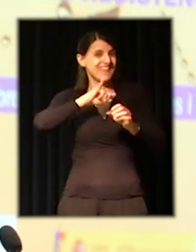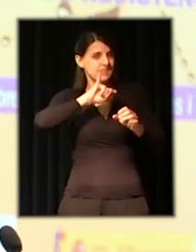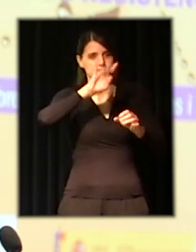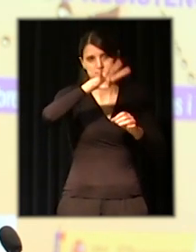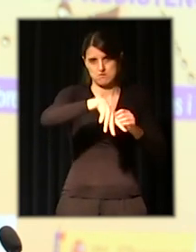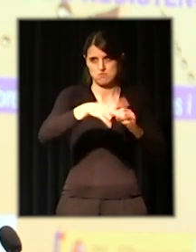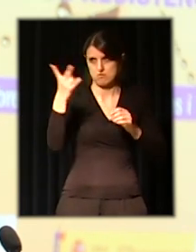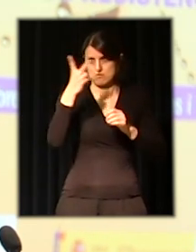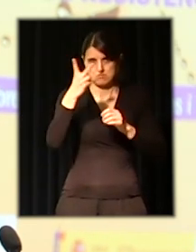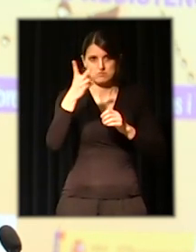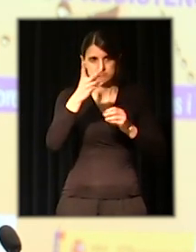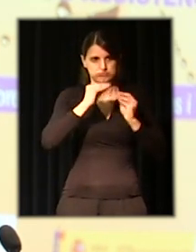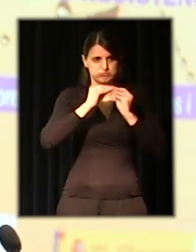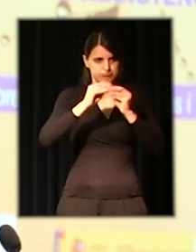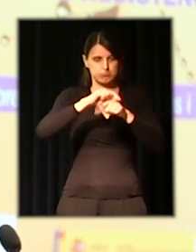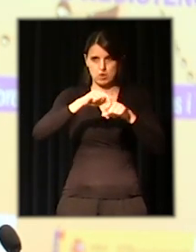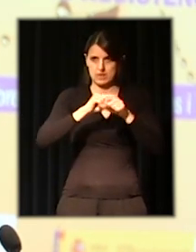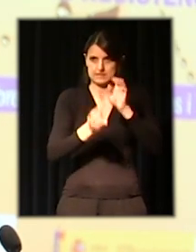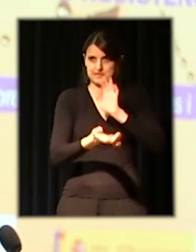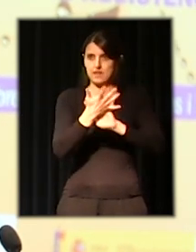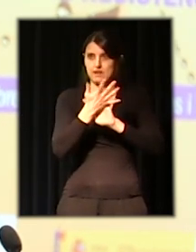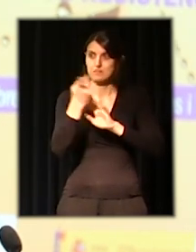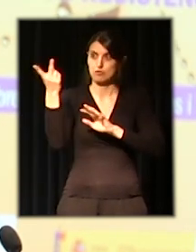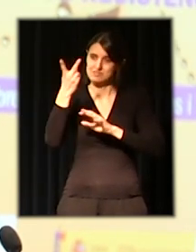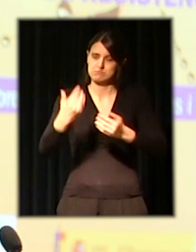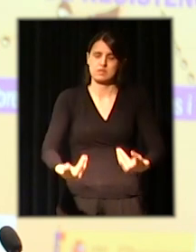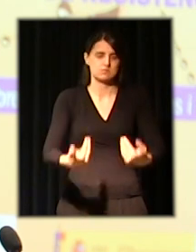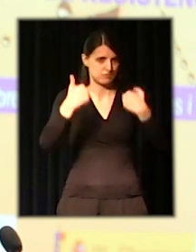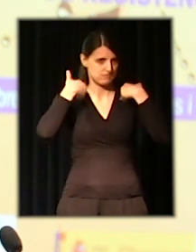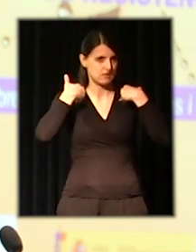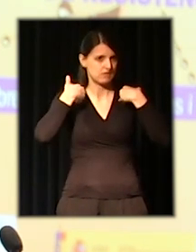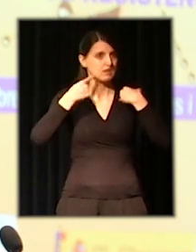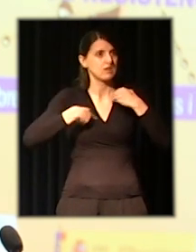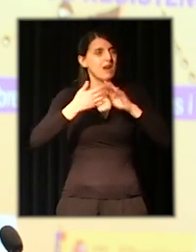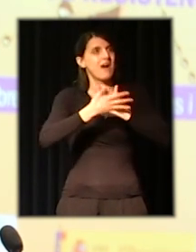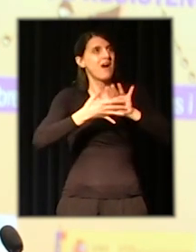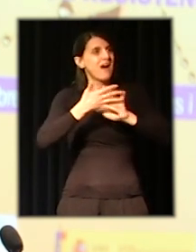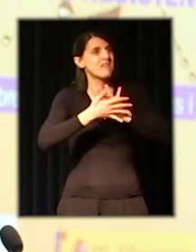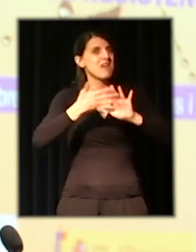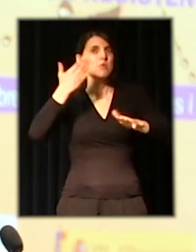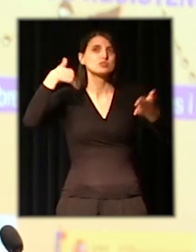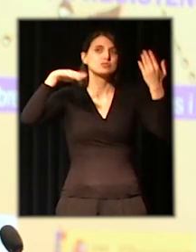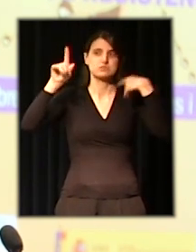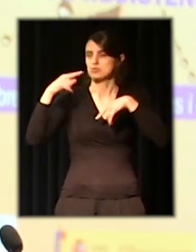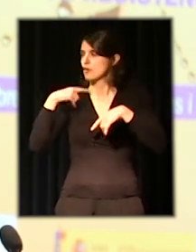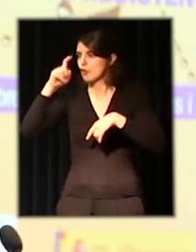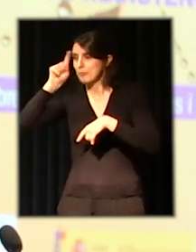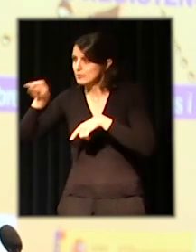Cataluña, ¿no? Con lo cual, creo que hay una responsabilidad de que no hablemos con eufemismos, no me refería a ti,